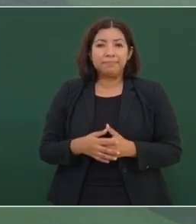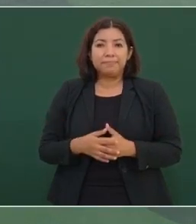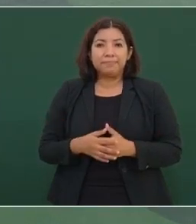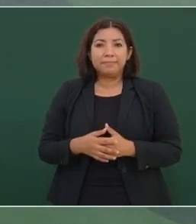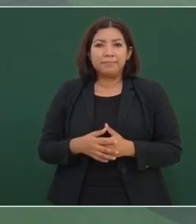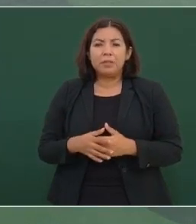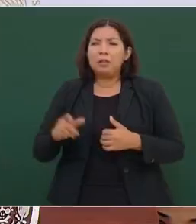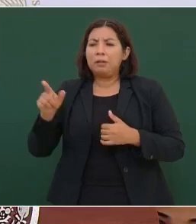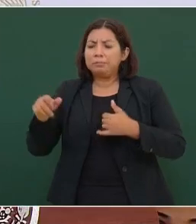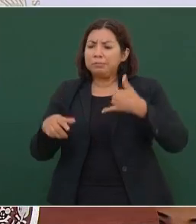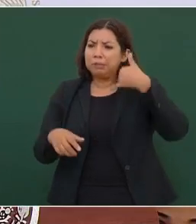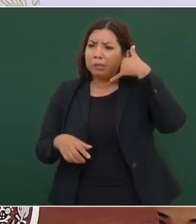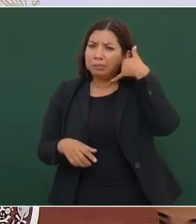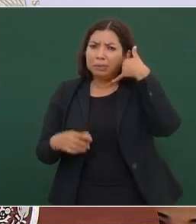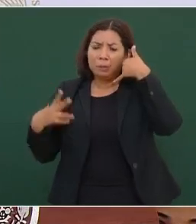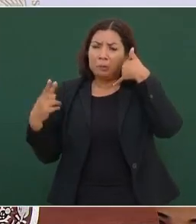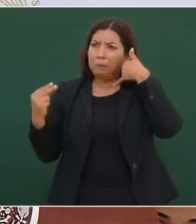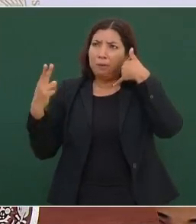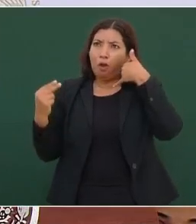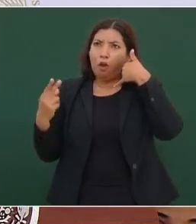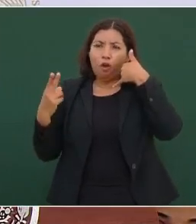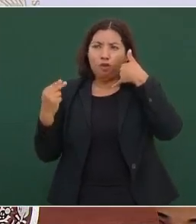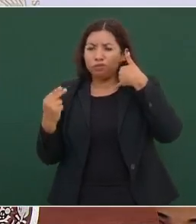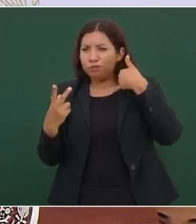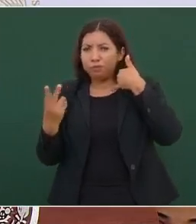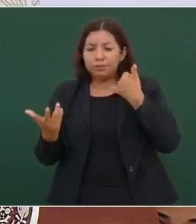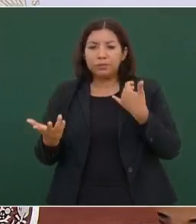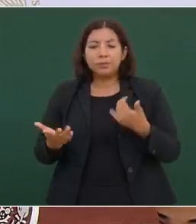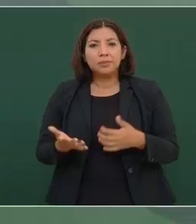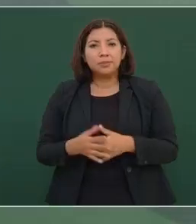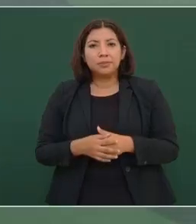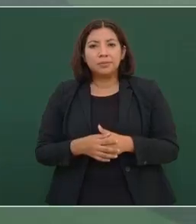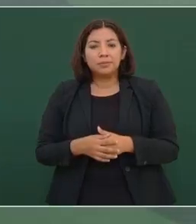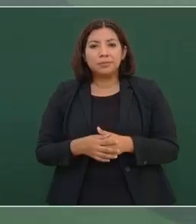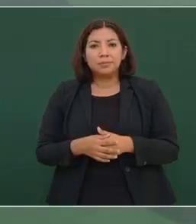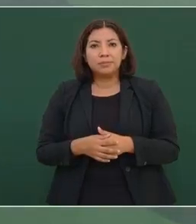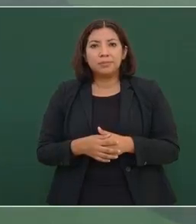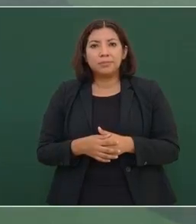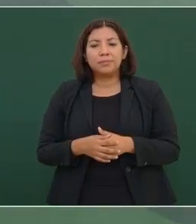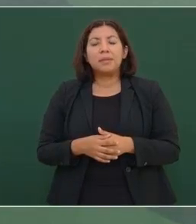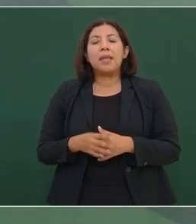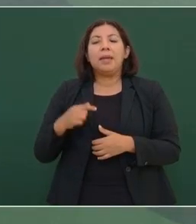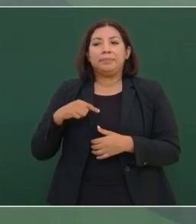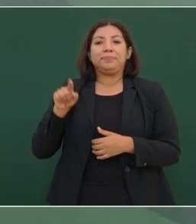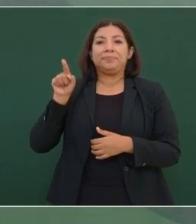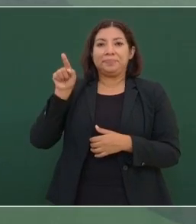Por la línea, no. Y ahí fue que me planteó